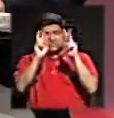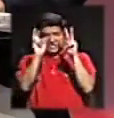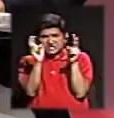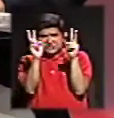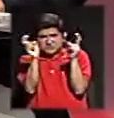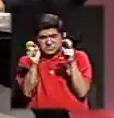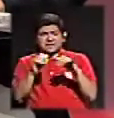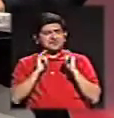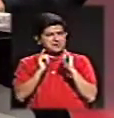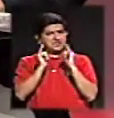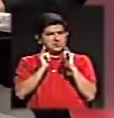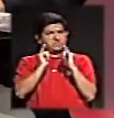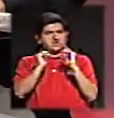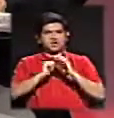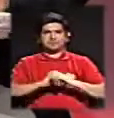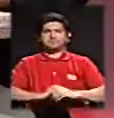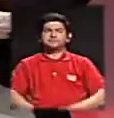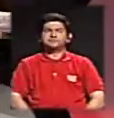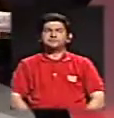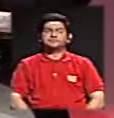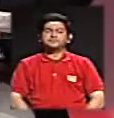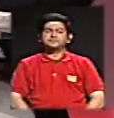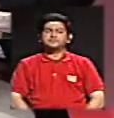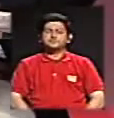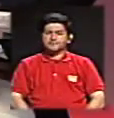de desigualdad.